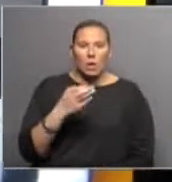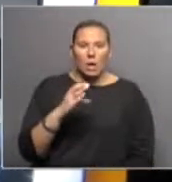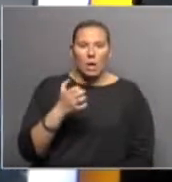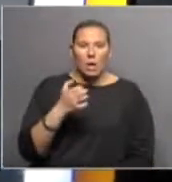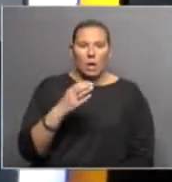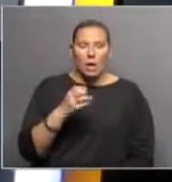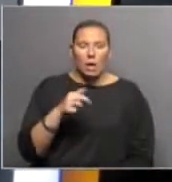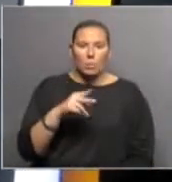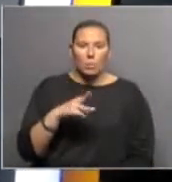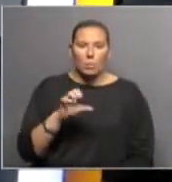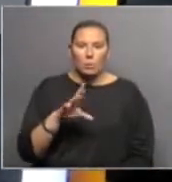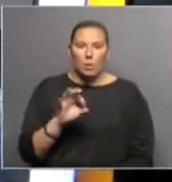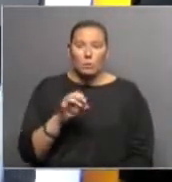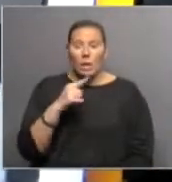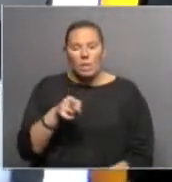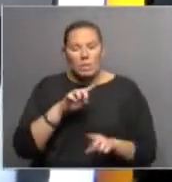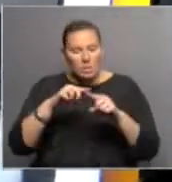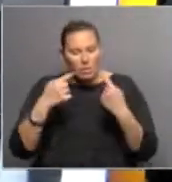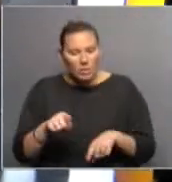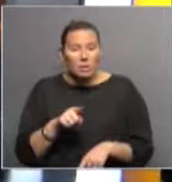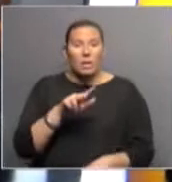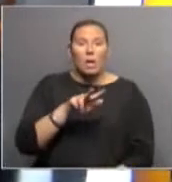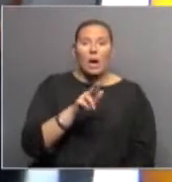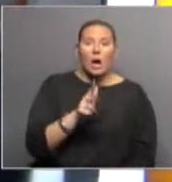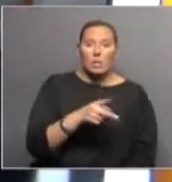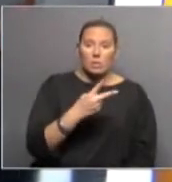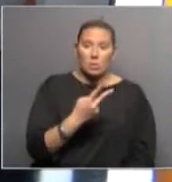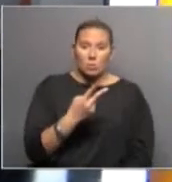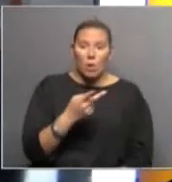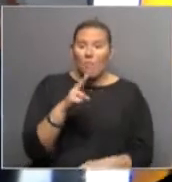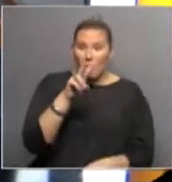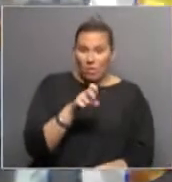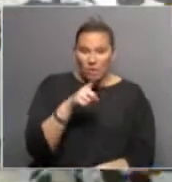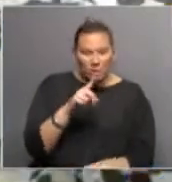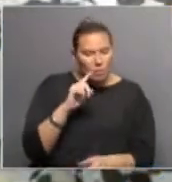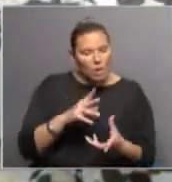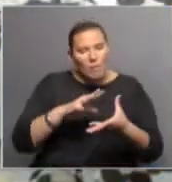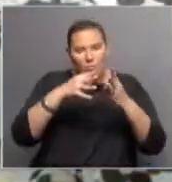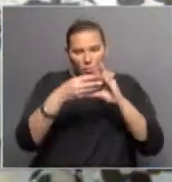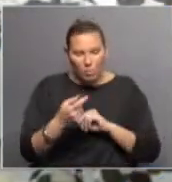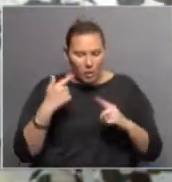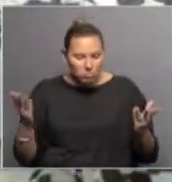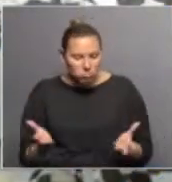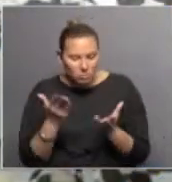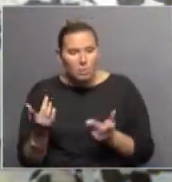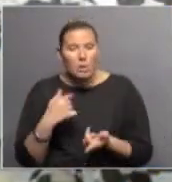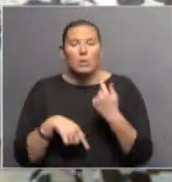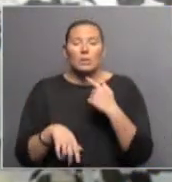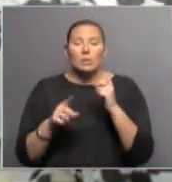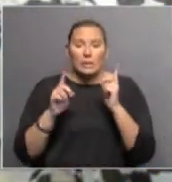eso tenemos distintas estrategias. El hidrógeno verde es una de las estrategias que estamos promoviendo, pero en verdad también a escala